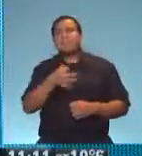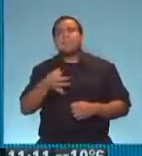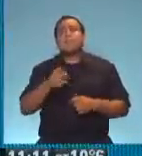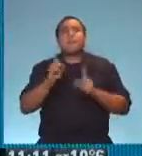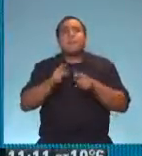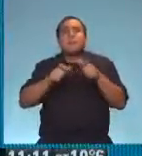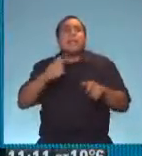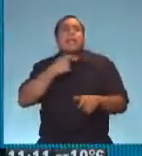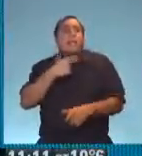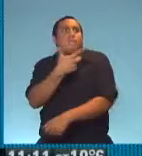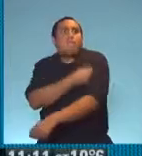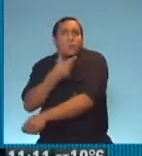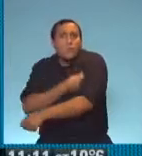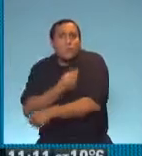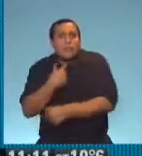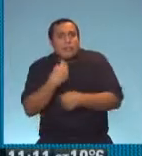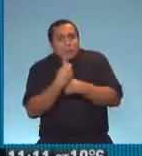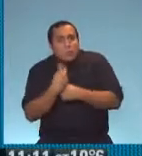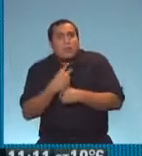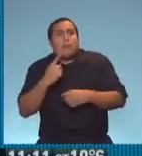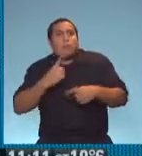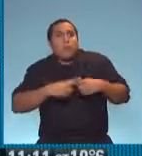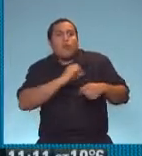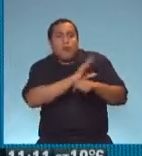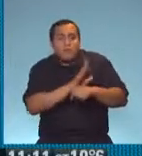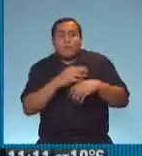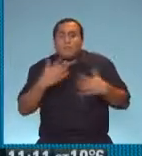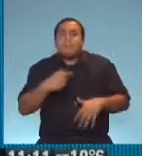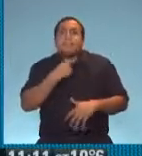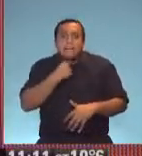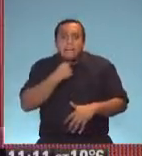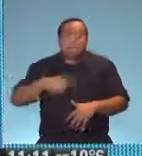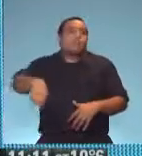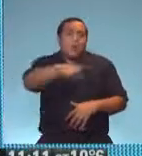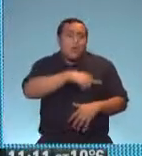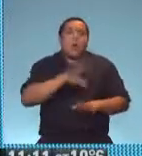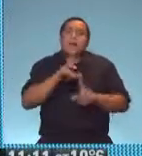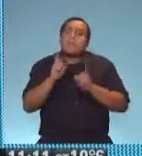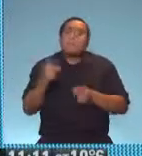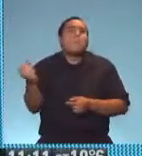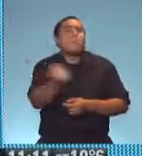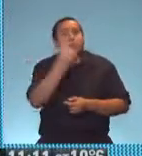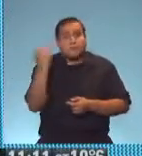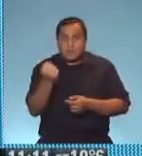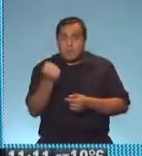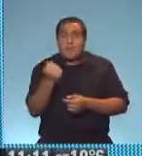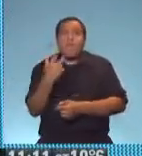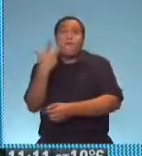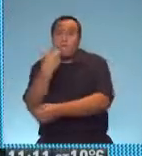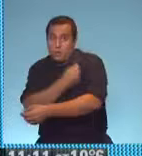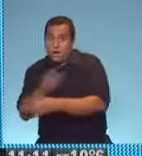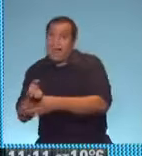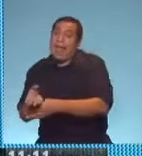muchas ganas de vacunarse, tiene muchas ganas de prevenir esta enfermedad, pero también es importante tener en cuenta que sigue primando antes de la